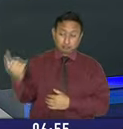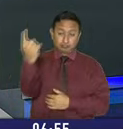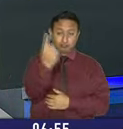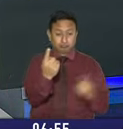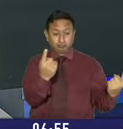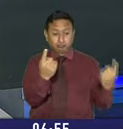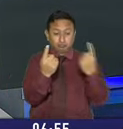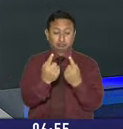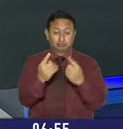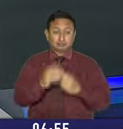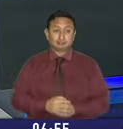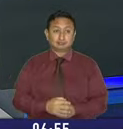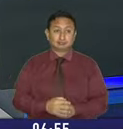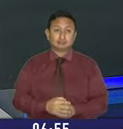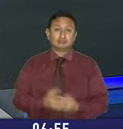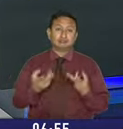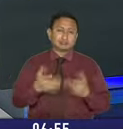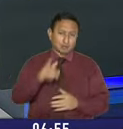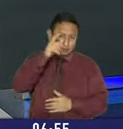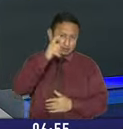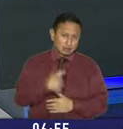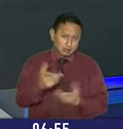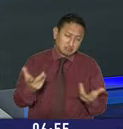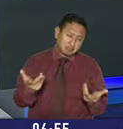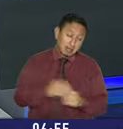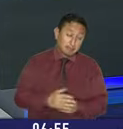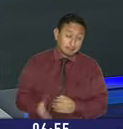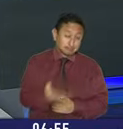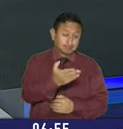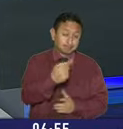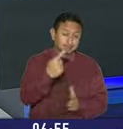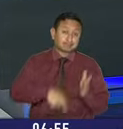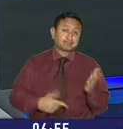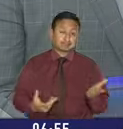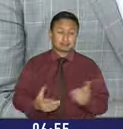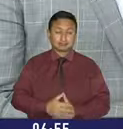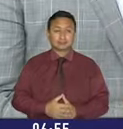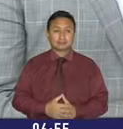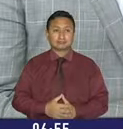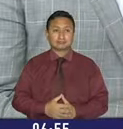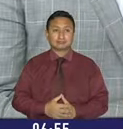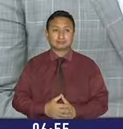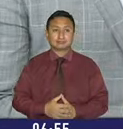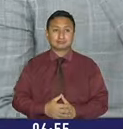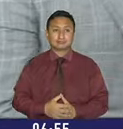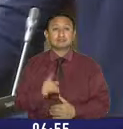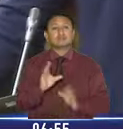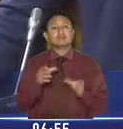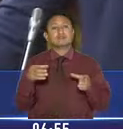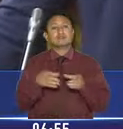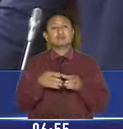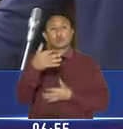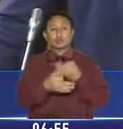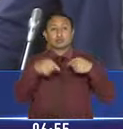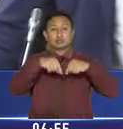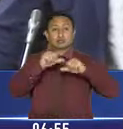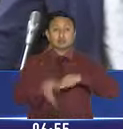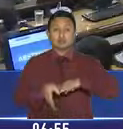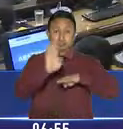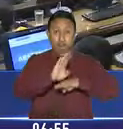me imagino. Bueno, veamos qué dice. La Comisión de Justicia de la Asamblea Nacional llamará a comparecer a